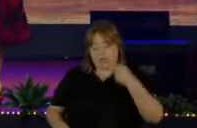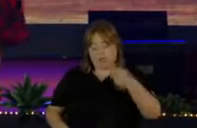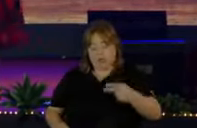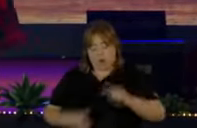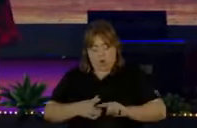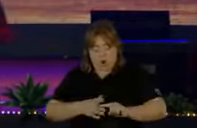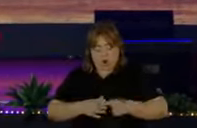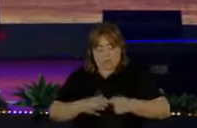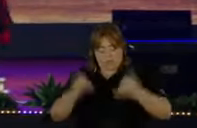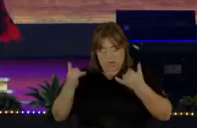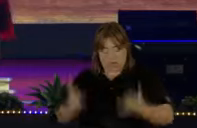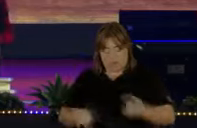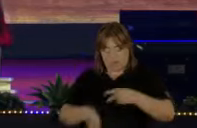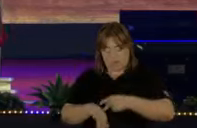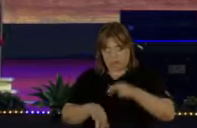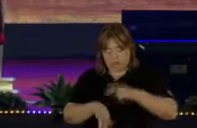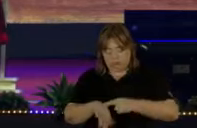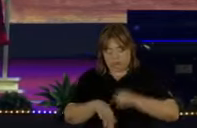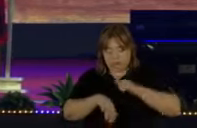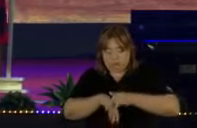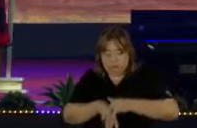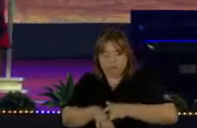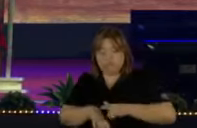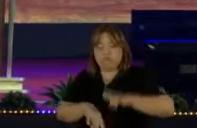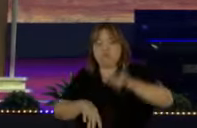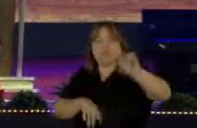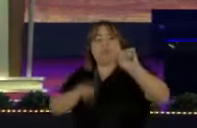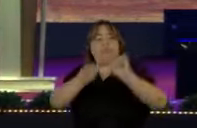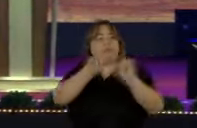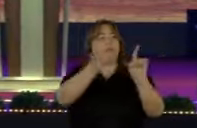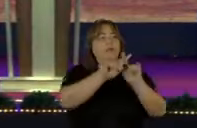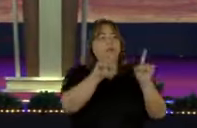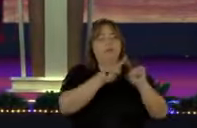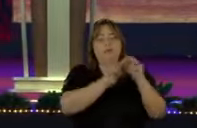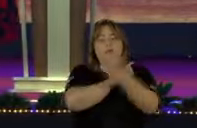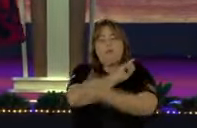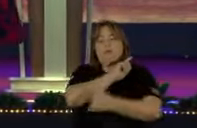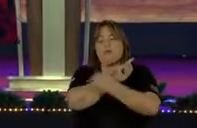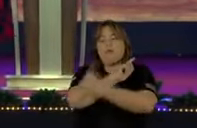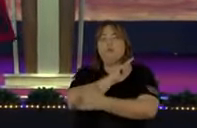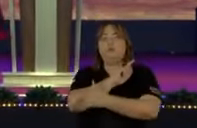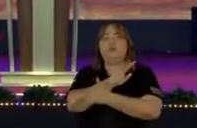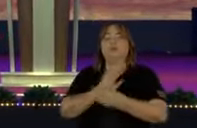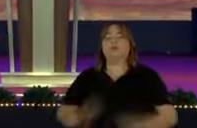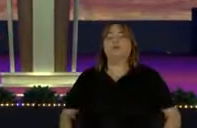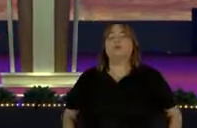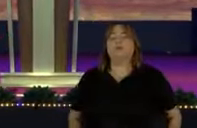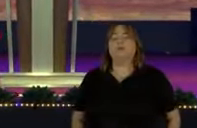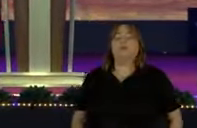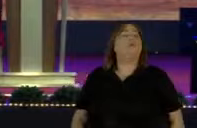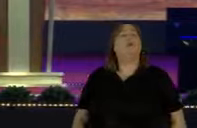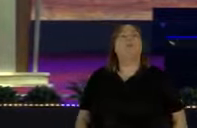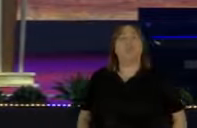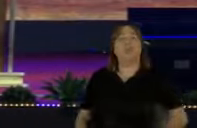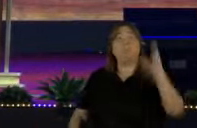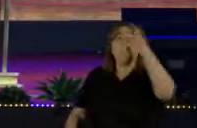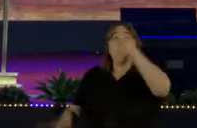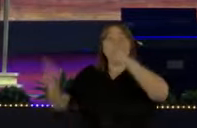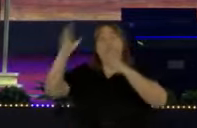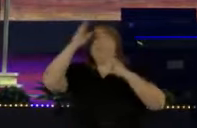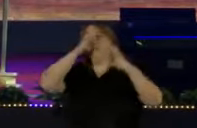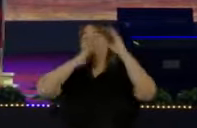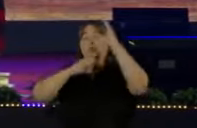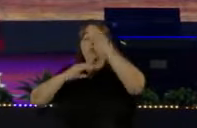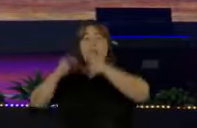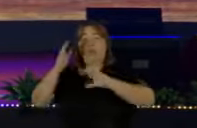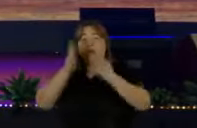las naciones, que Dios da un despertar de oración, de búsqueda, de consagración, que lo